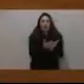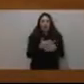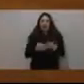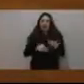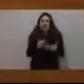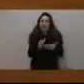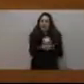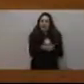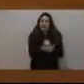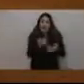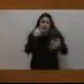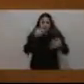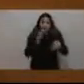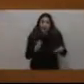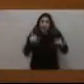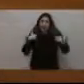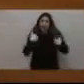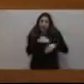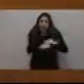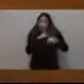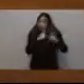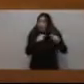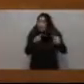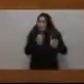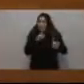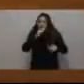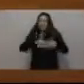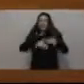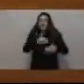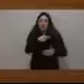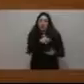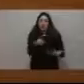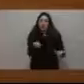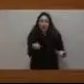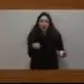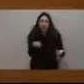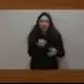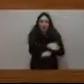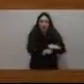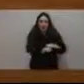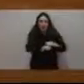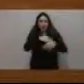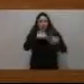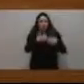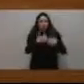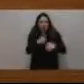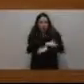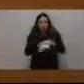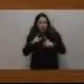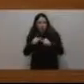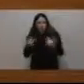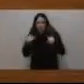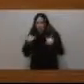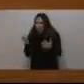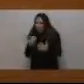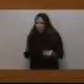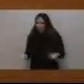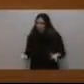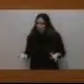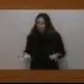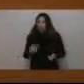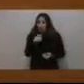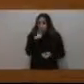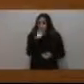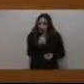tienen que ver con el Gobierno de Asturias, porque nos pide a Crescón Sabias, pero estos trámites son de Nagas y del Ministerio de Industria, no del Gobierno de Asturias. Bien, como digo, la